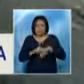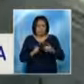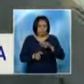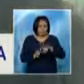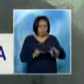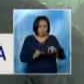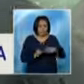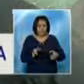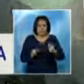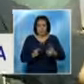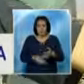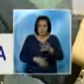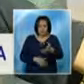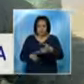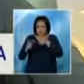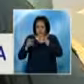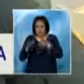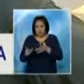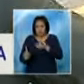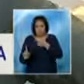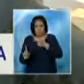y redujeron a la gente de seguridad.